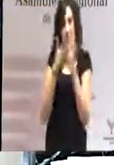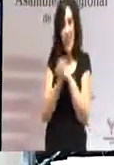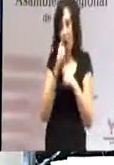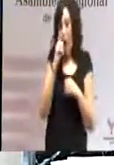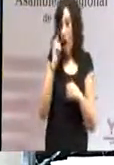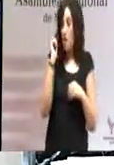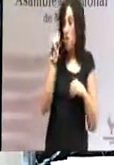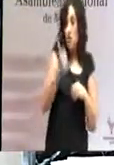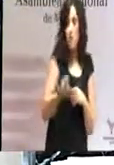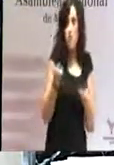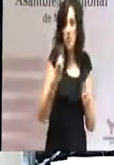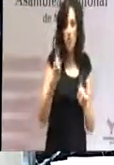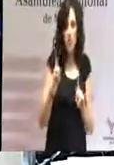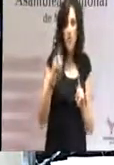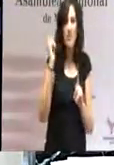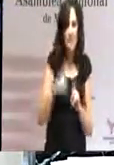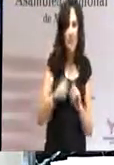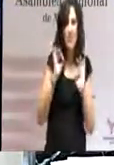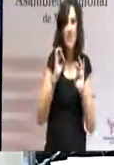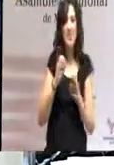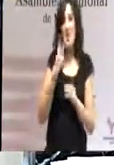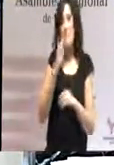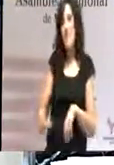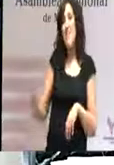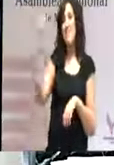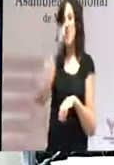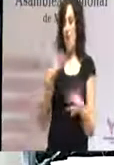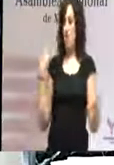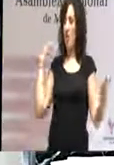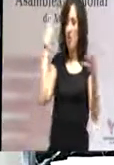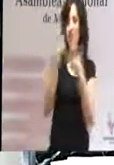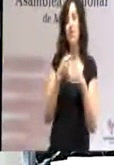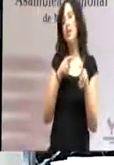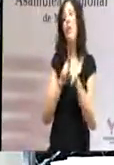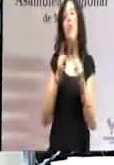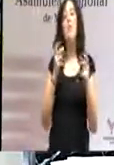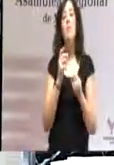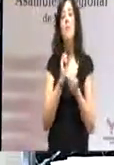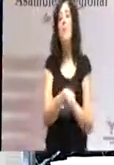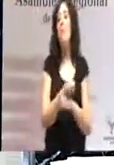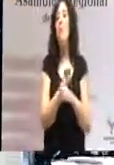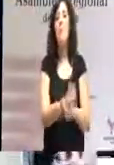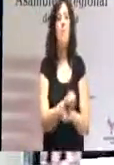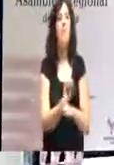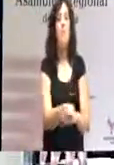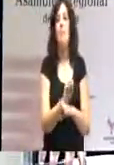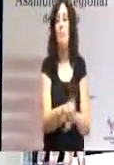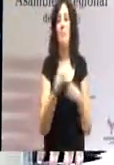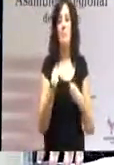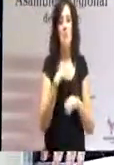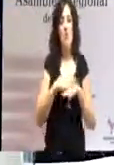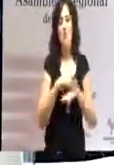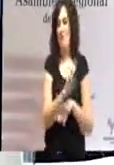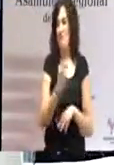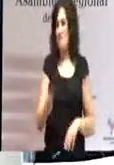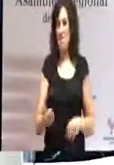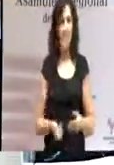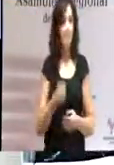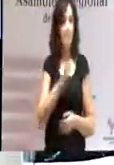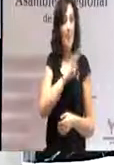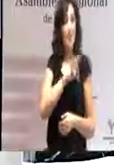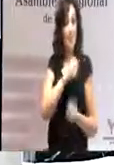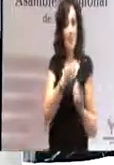años, sino también durante las dos décadas anteriores de inacción de los gobiernos del PP. Señorías, ya en el